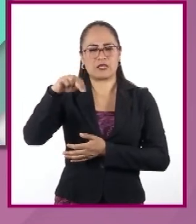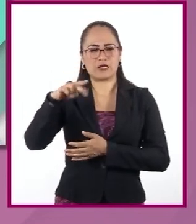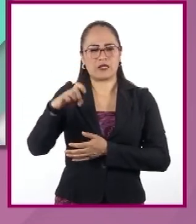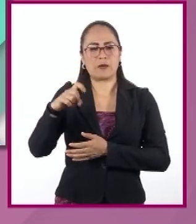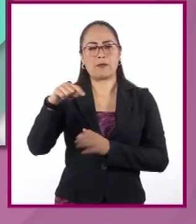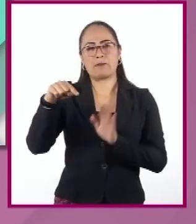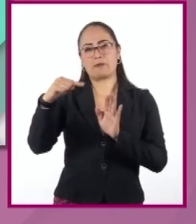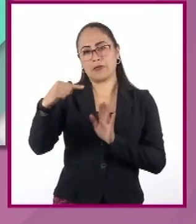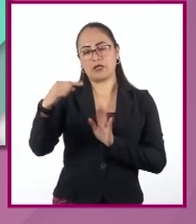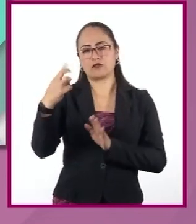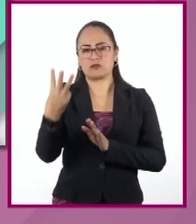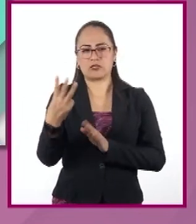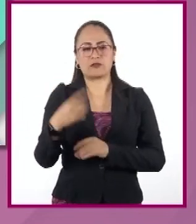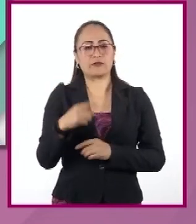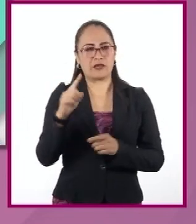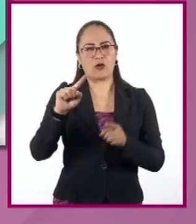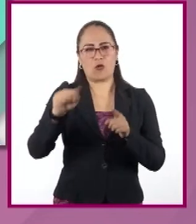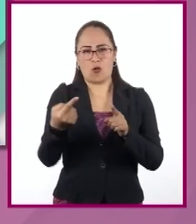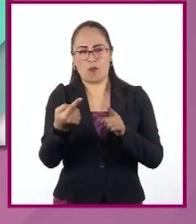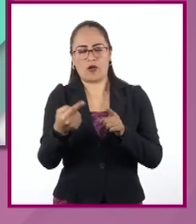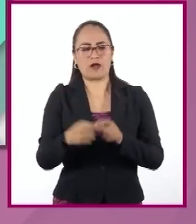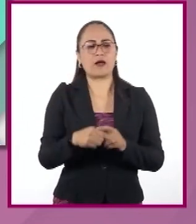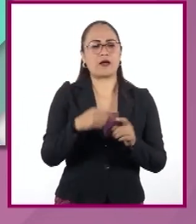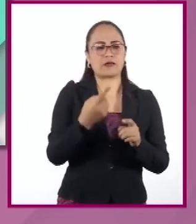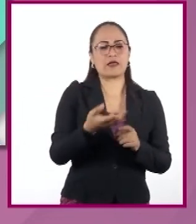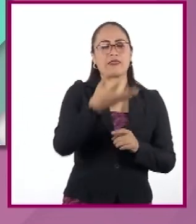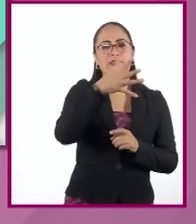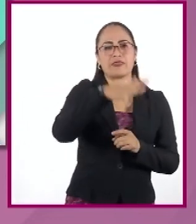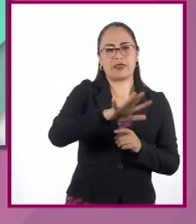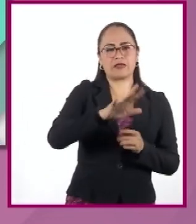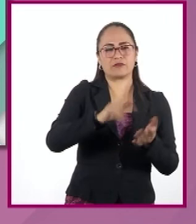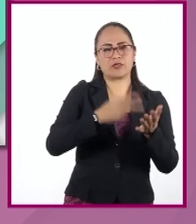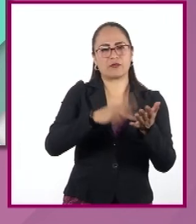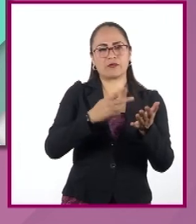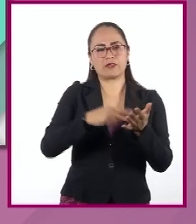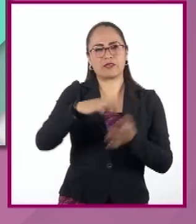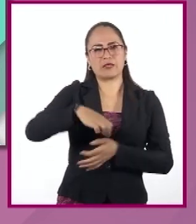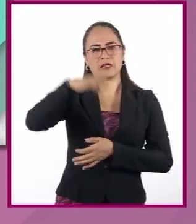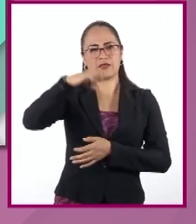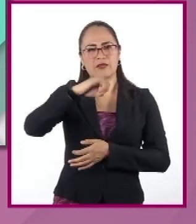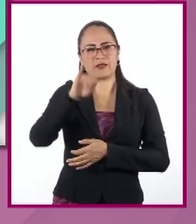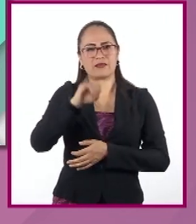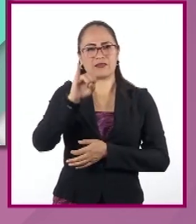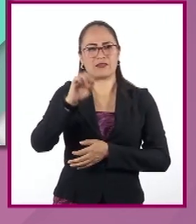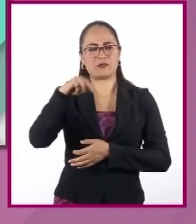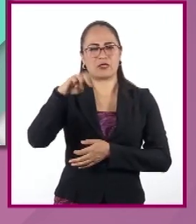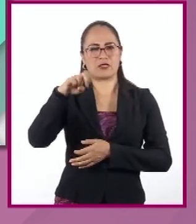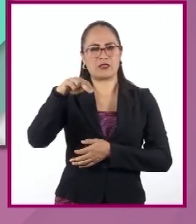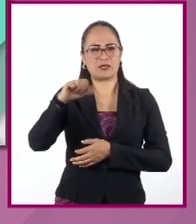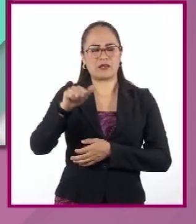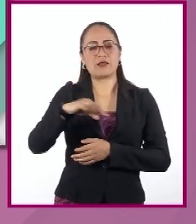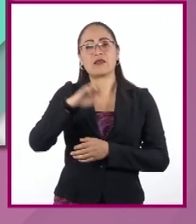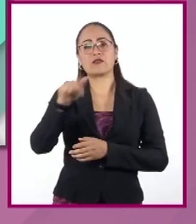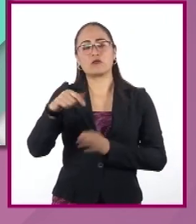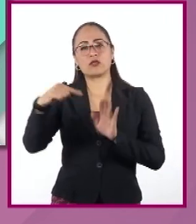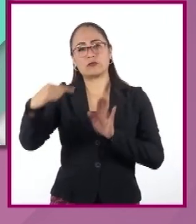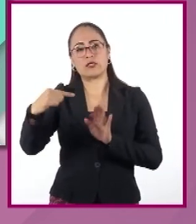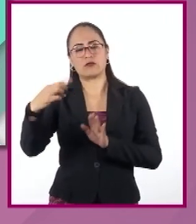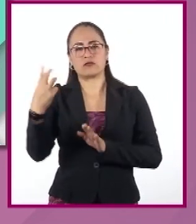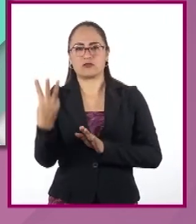que primero se tiene 10 veces la edad de Jimena y después se resta 3, 10x menos